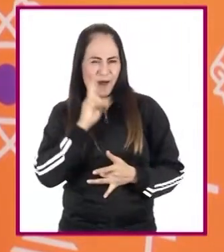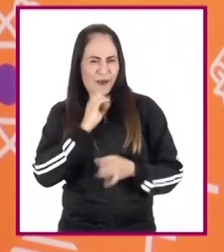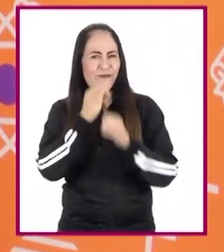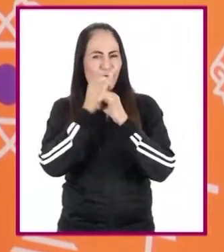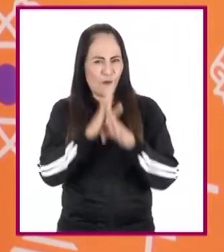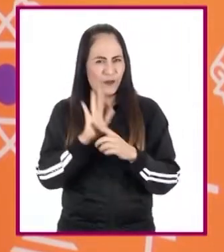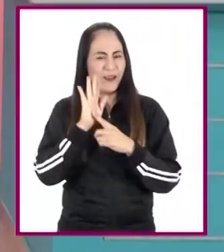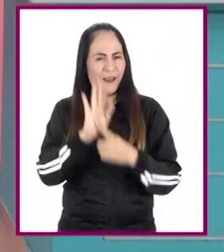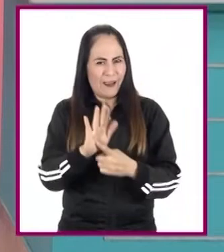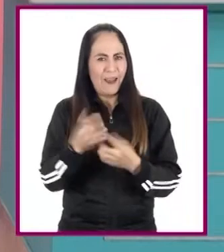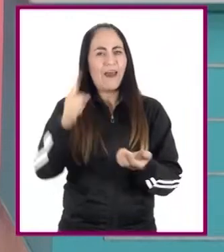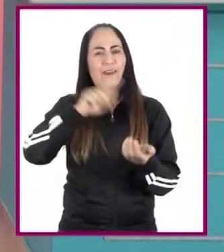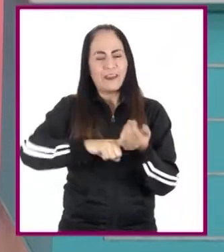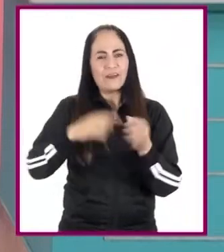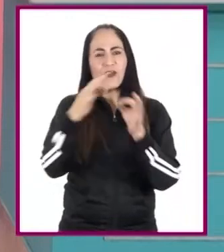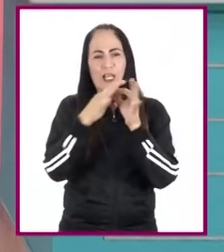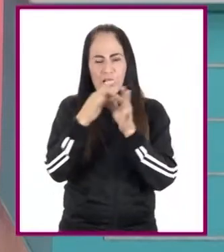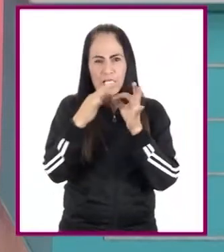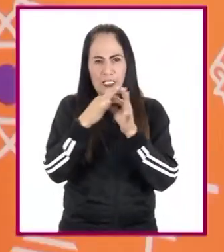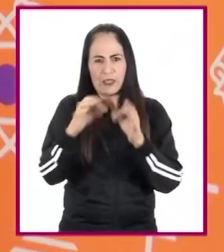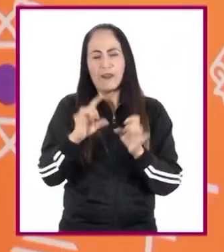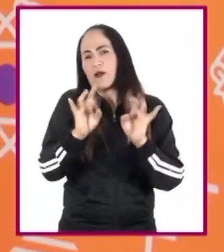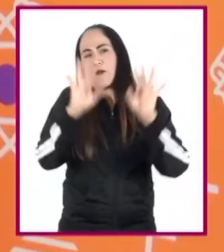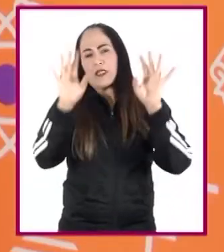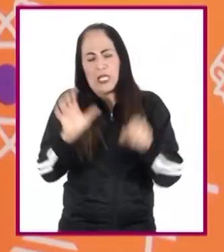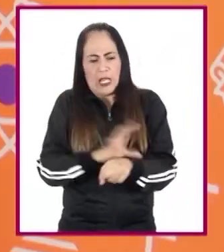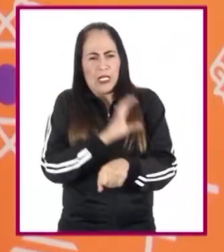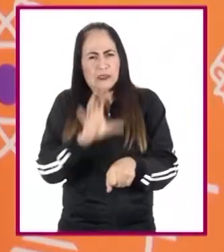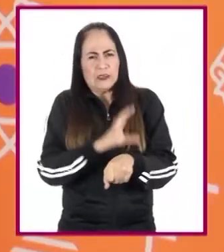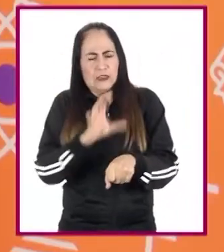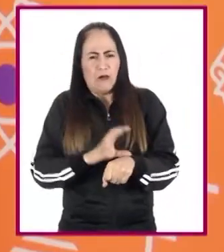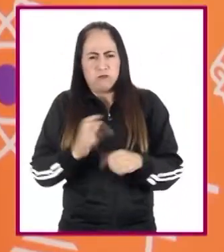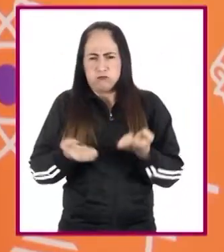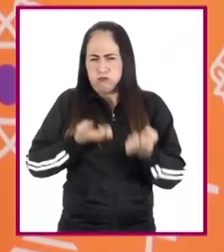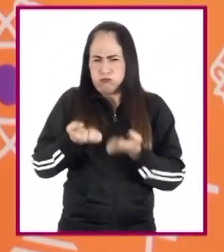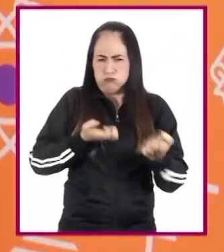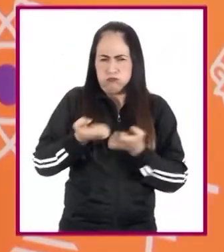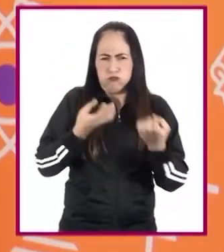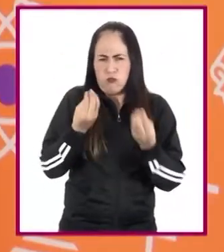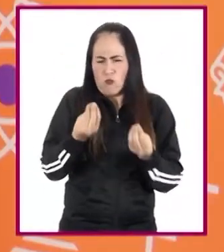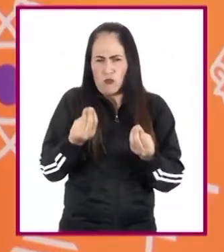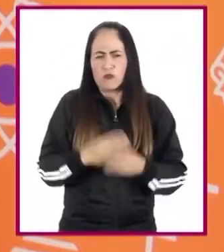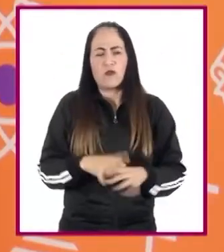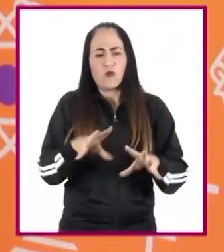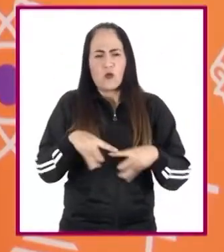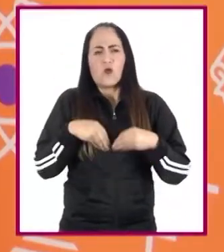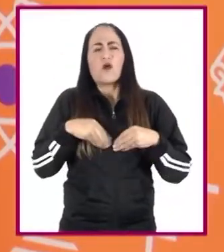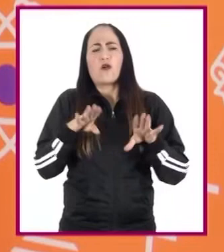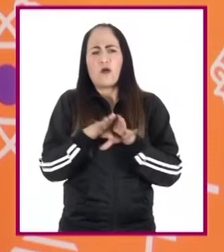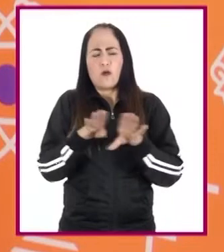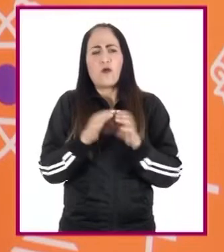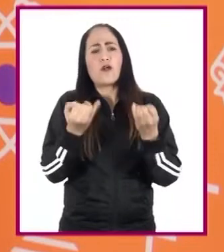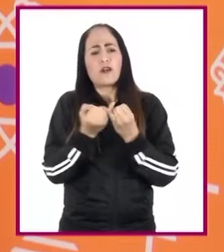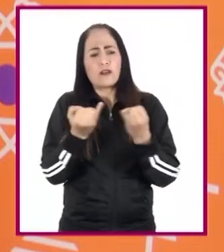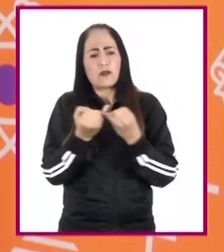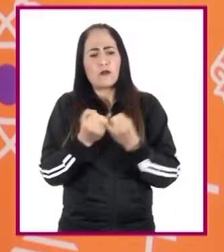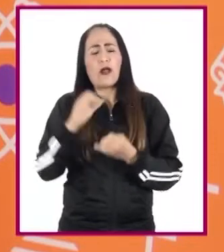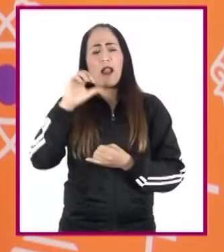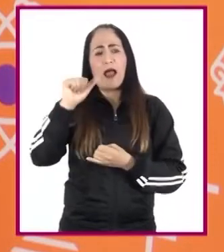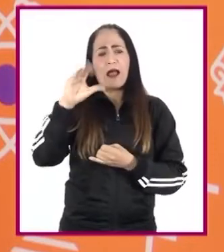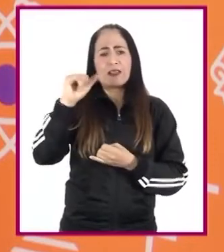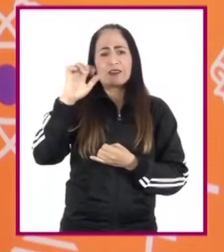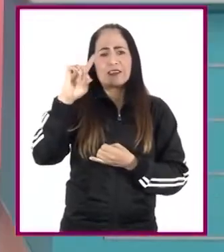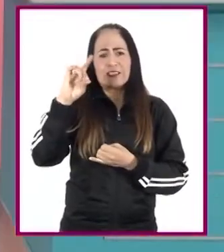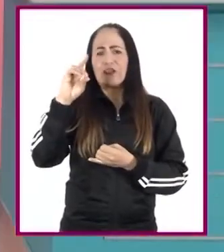energía suficiente cuando realizamos mucho ejercicio. También se obtiene energía mediante otro proceso que genera un compuesto llamado ácido